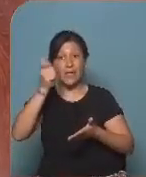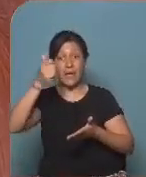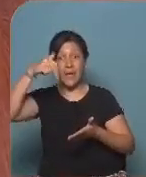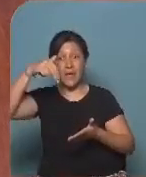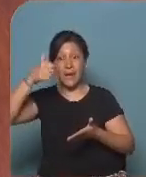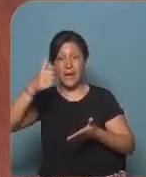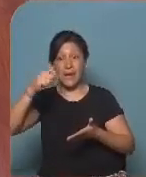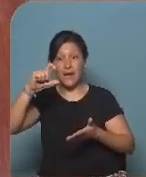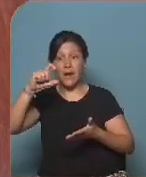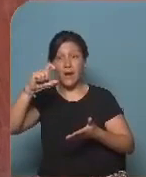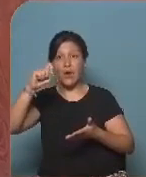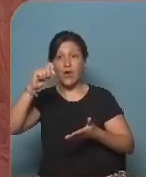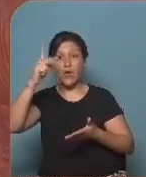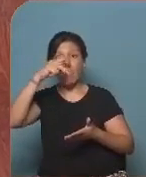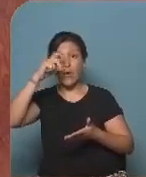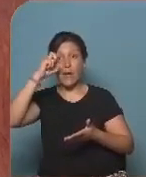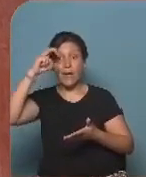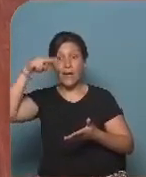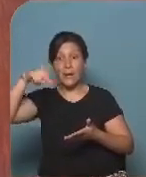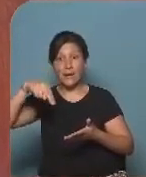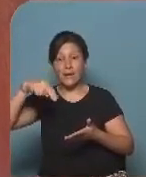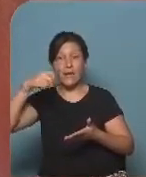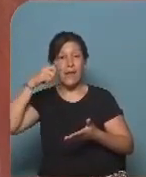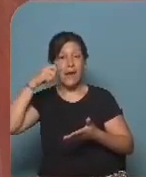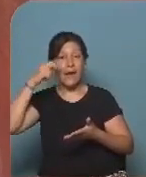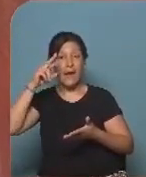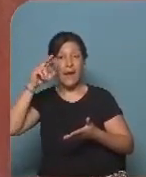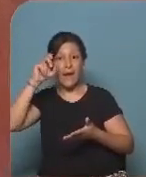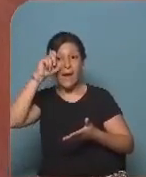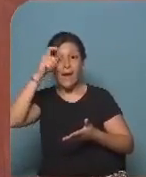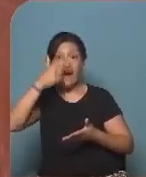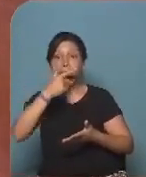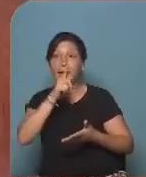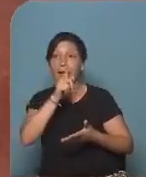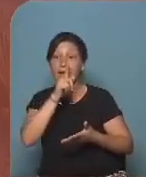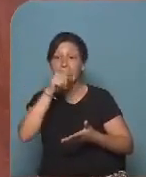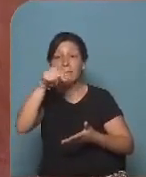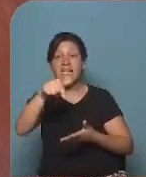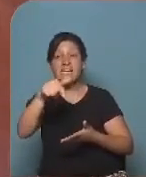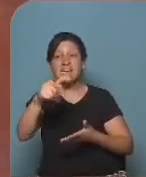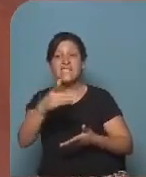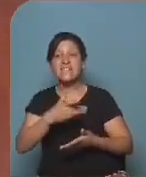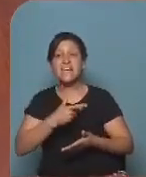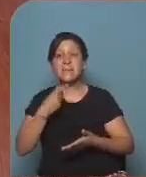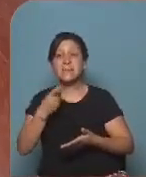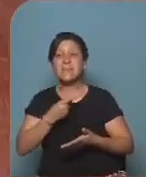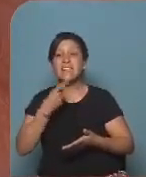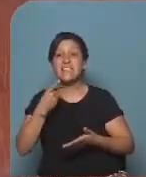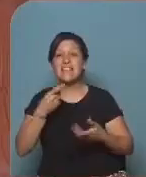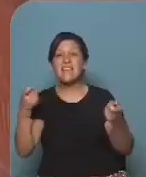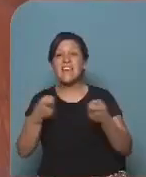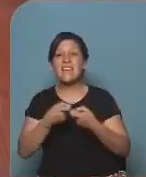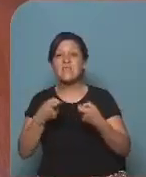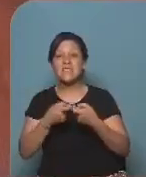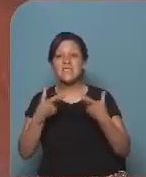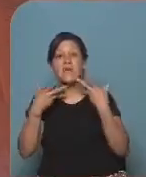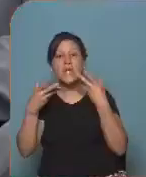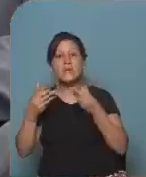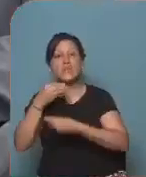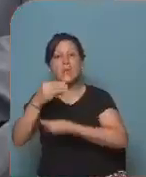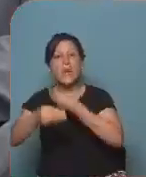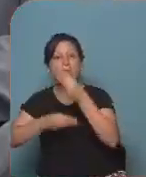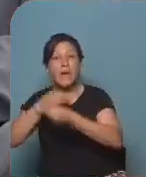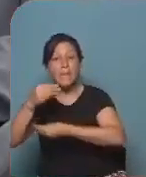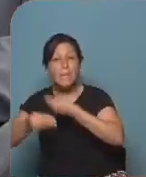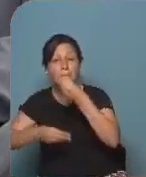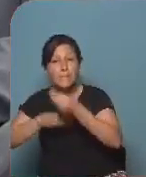la presidenta de Usina de Justicia, una asociación de familiares de víctimas de la violencia. Diana, bienvenida. ¿Qué tal? ¿Qué tal? Buenas tardes, gracias.